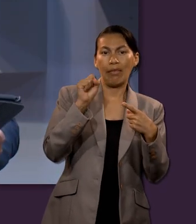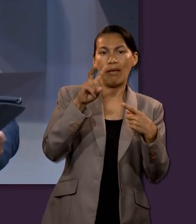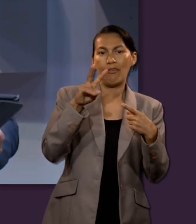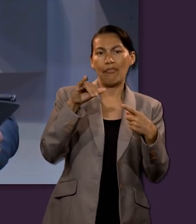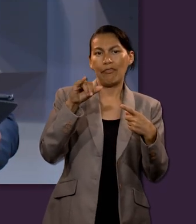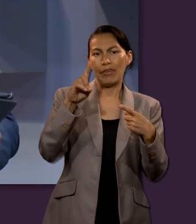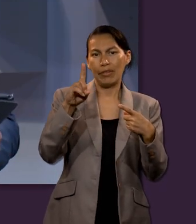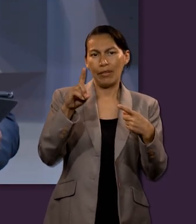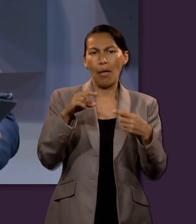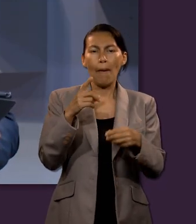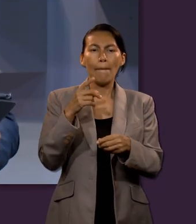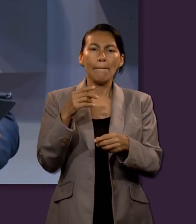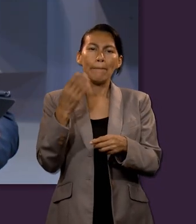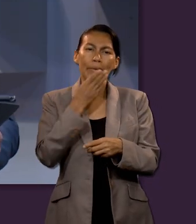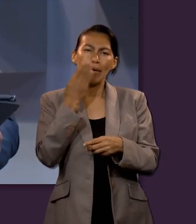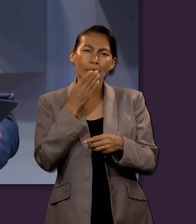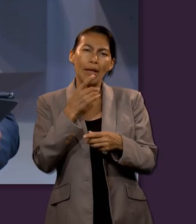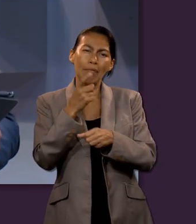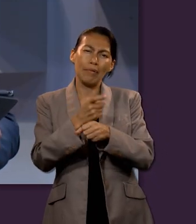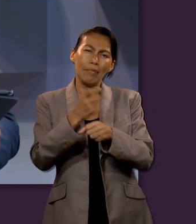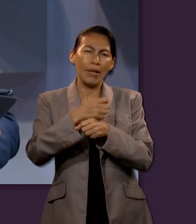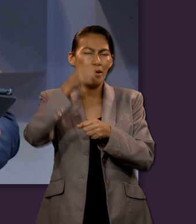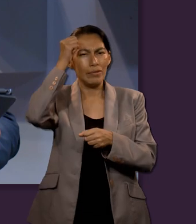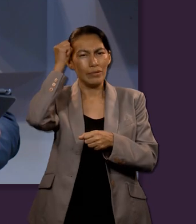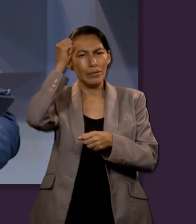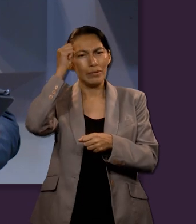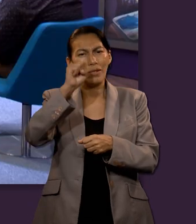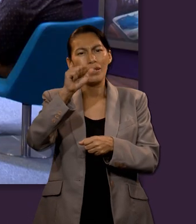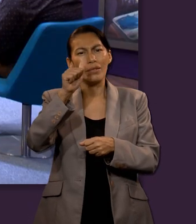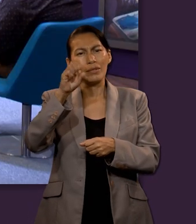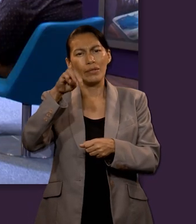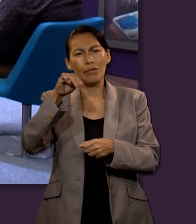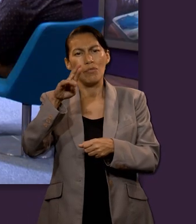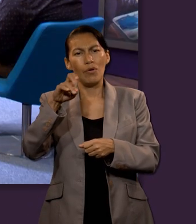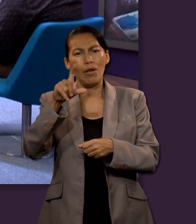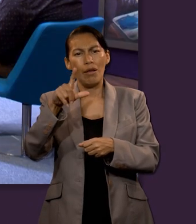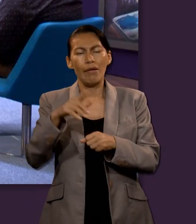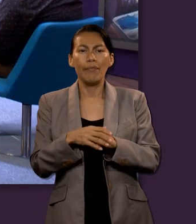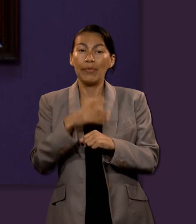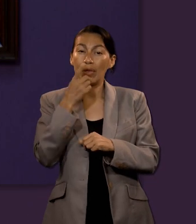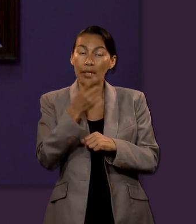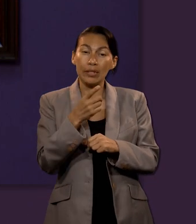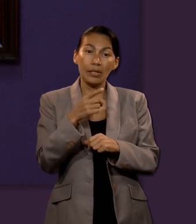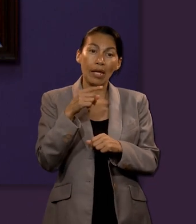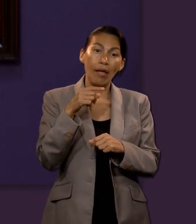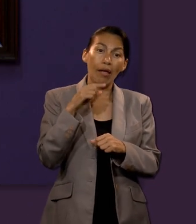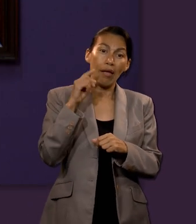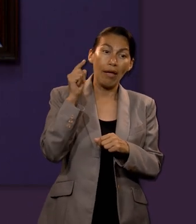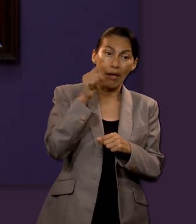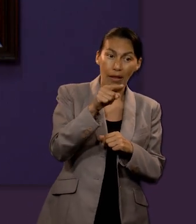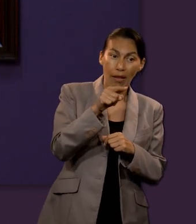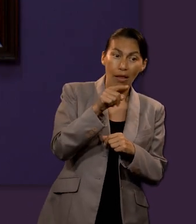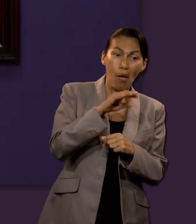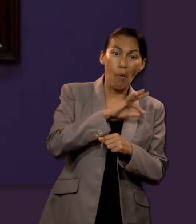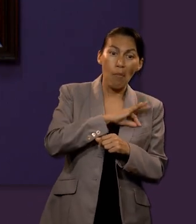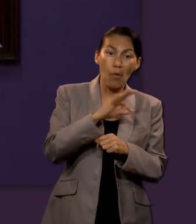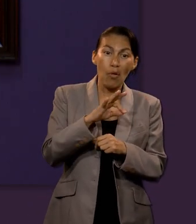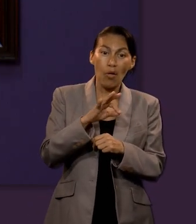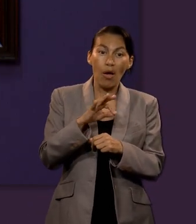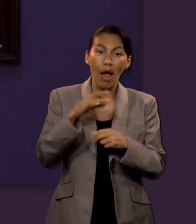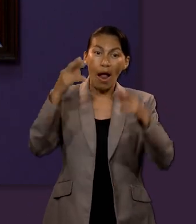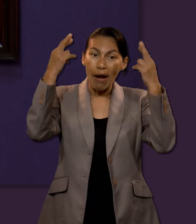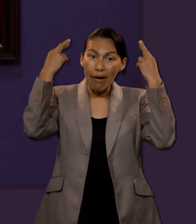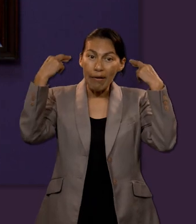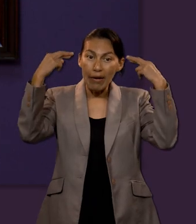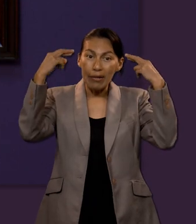en el primer caso de david bueno david en primera y samuel 26 es una historia en la que